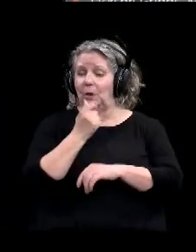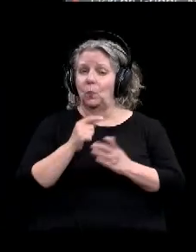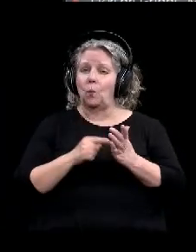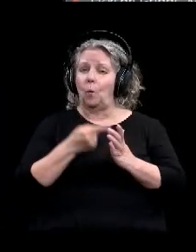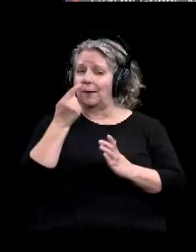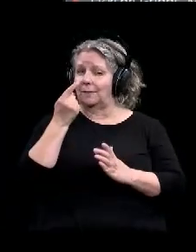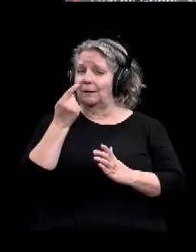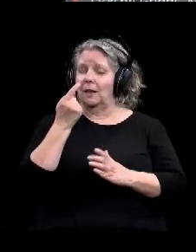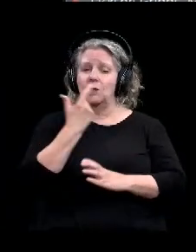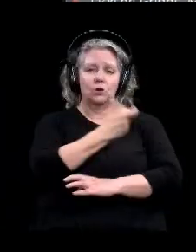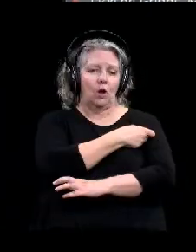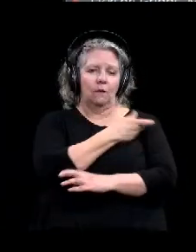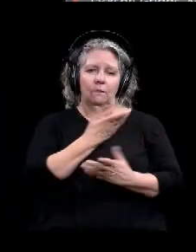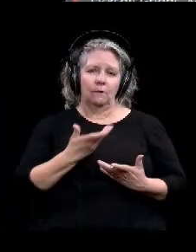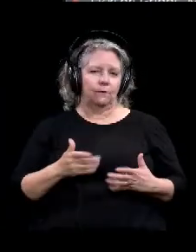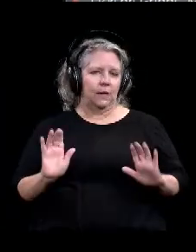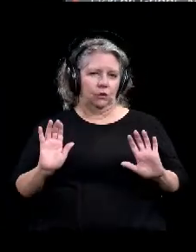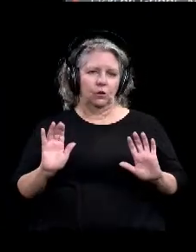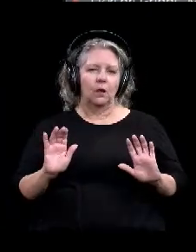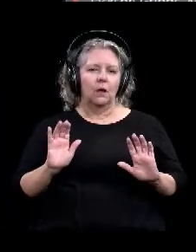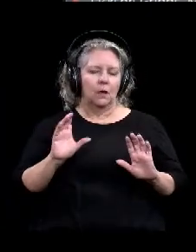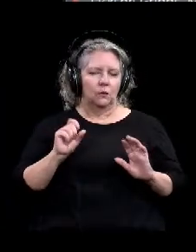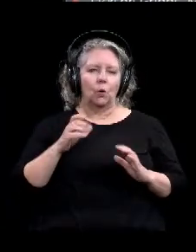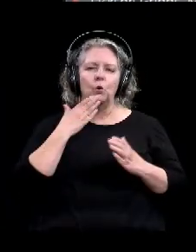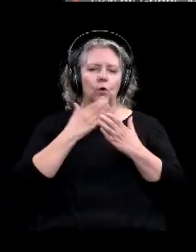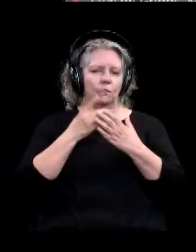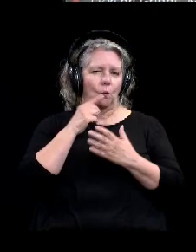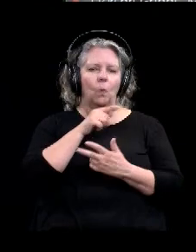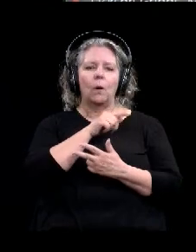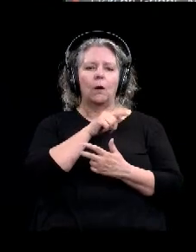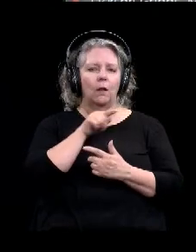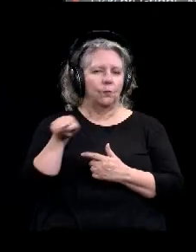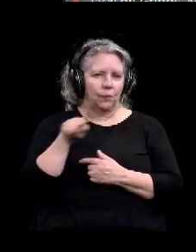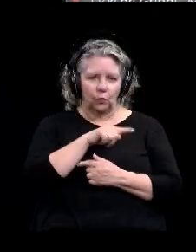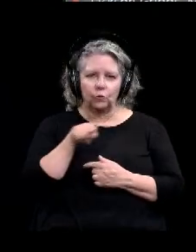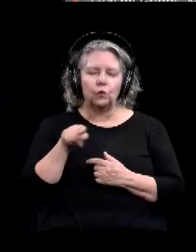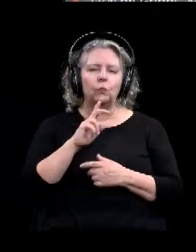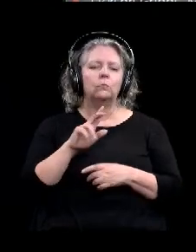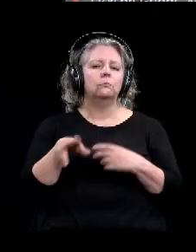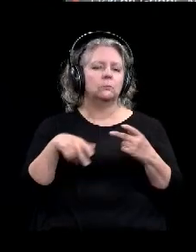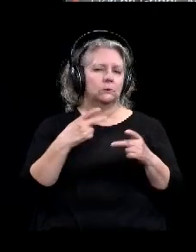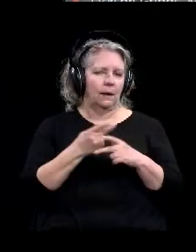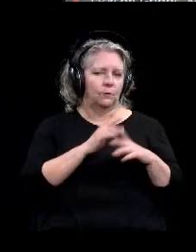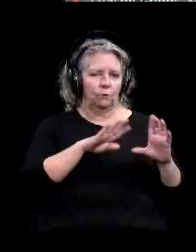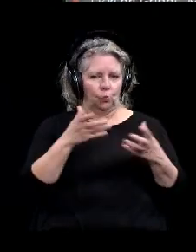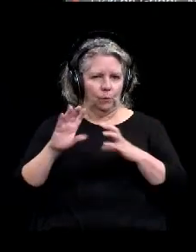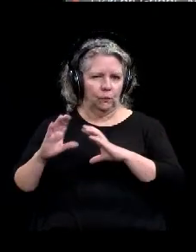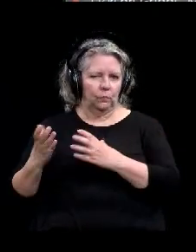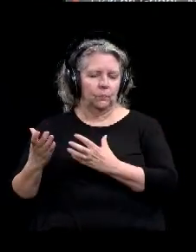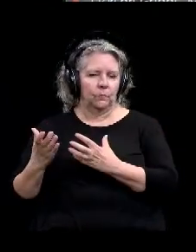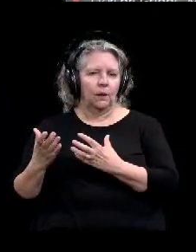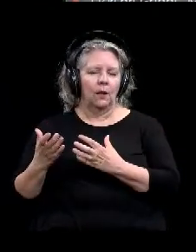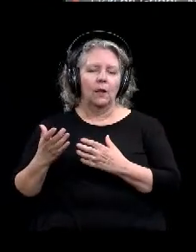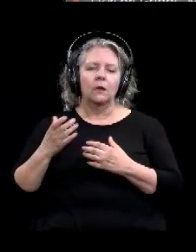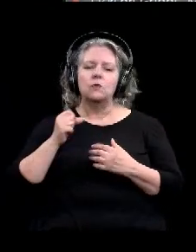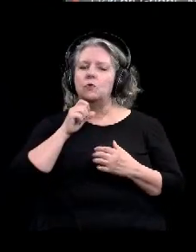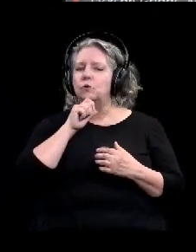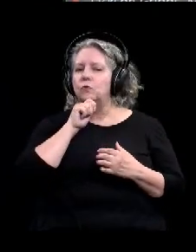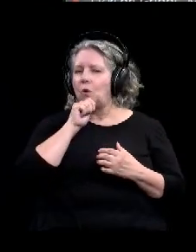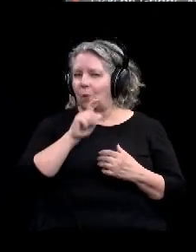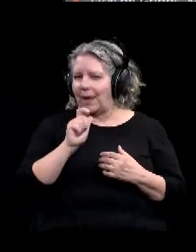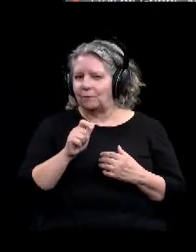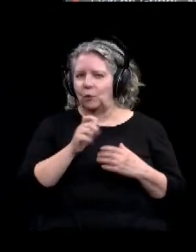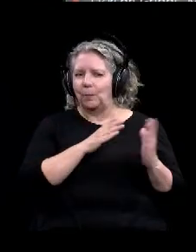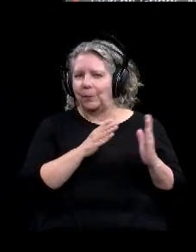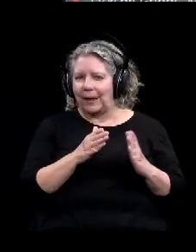cáncer en chance porque es una sola dosis y así es que no se tienen que coordinar otra ronda de vacunas